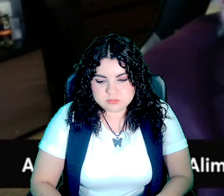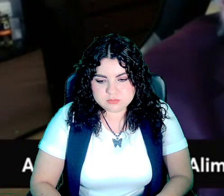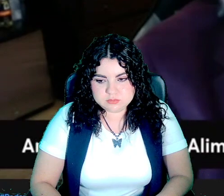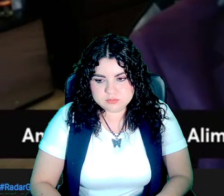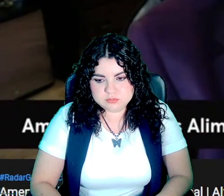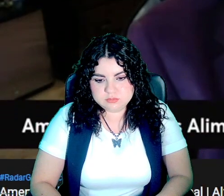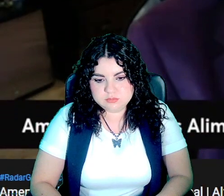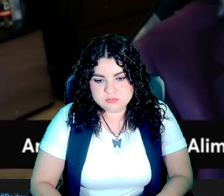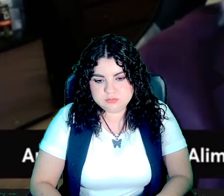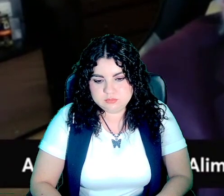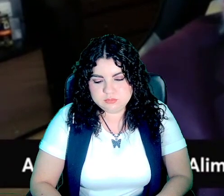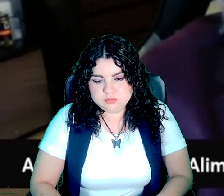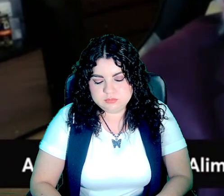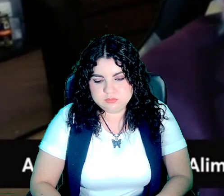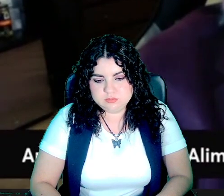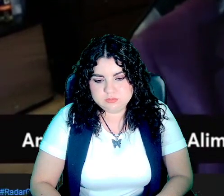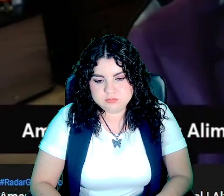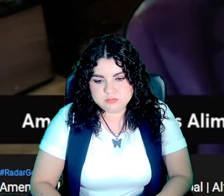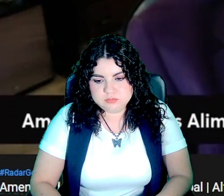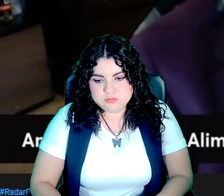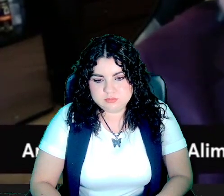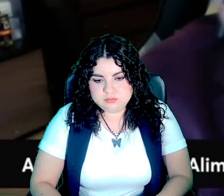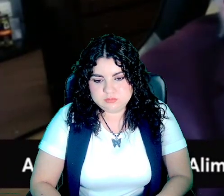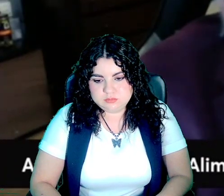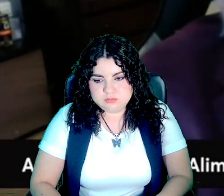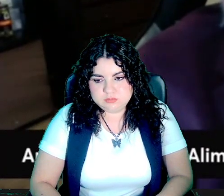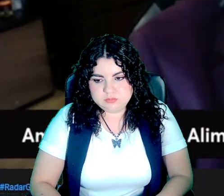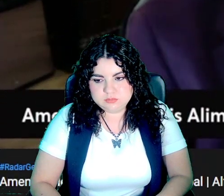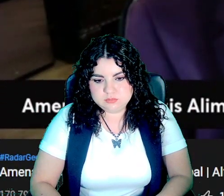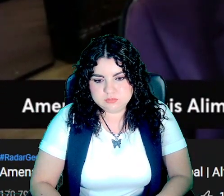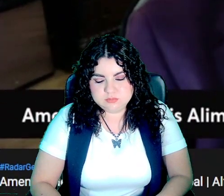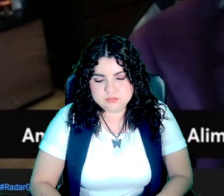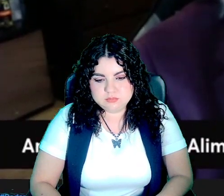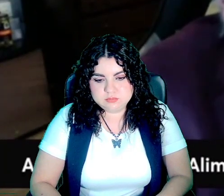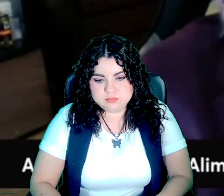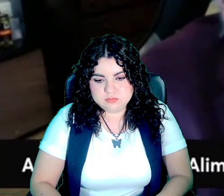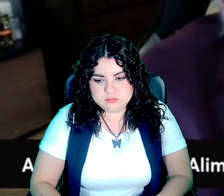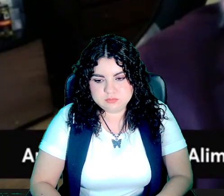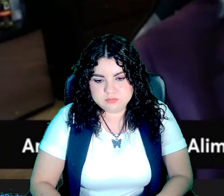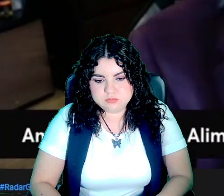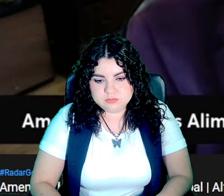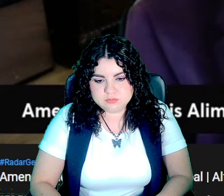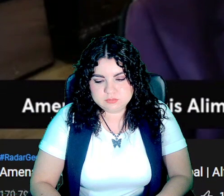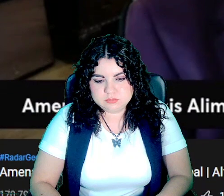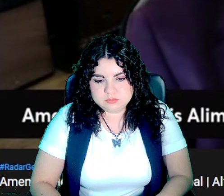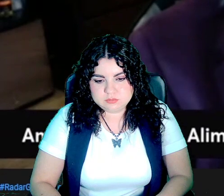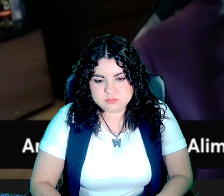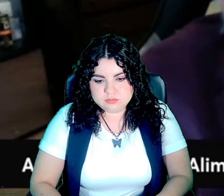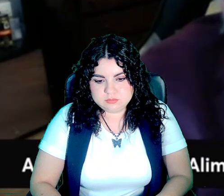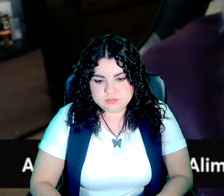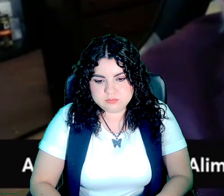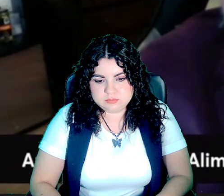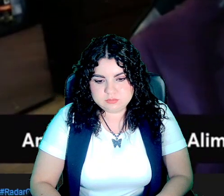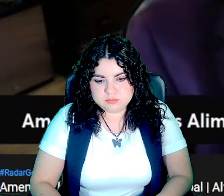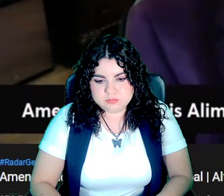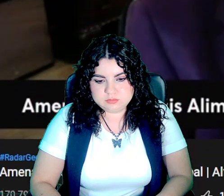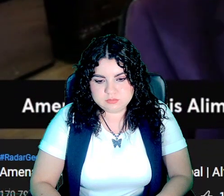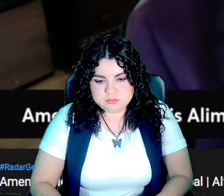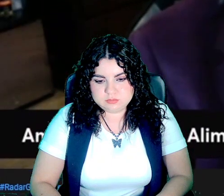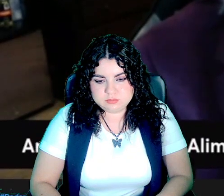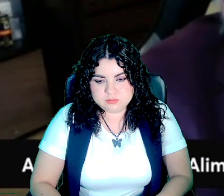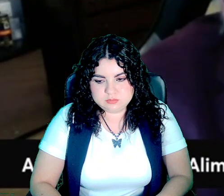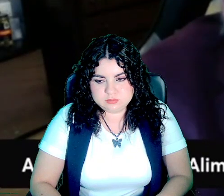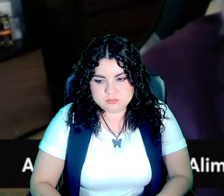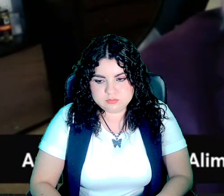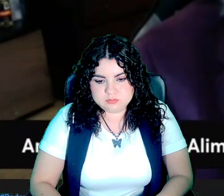con ahínco. Ayer incluso, hasta ahora, hasta hace una hora estaba viendo una nota de Bloomberg, donde cómo Brasil ahora